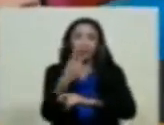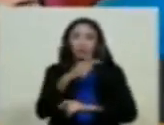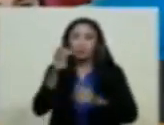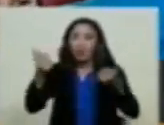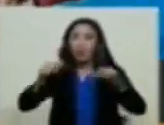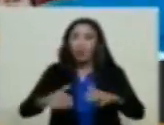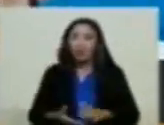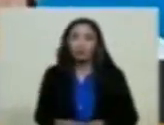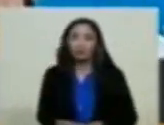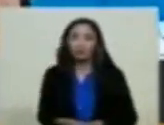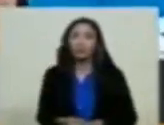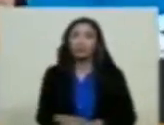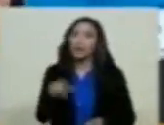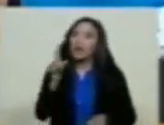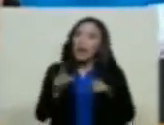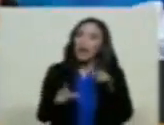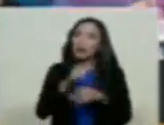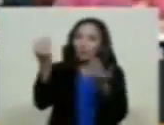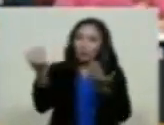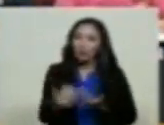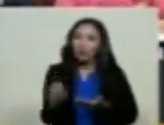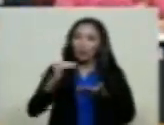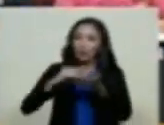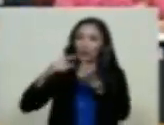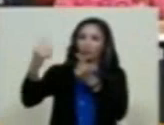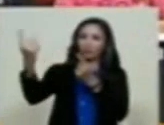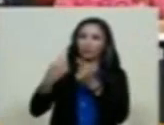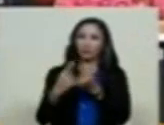La gran mayoría de los que han regresado